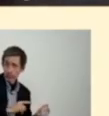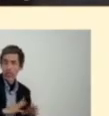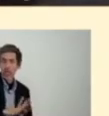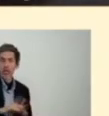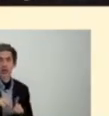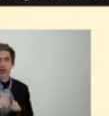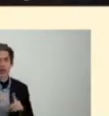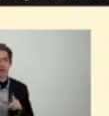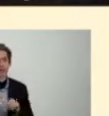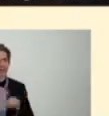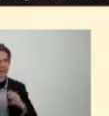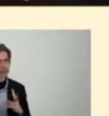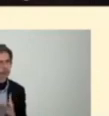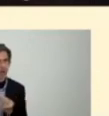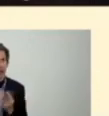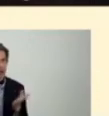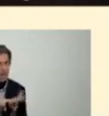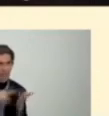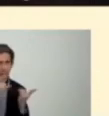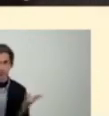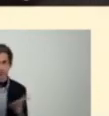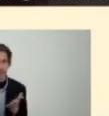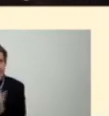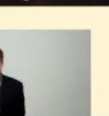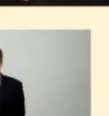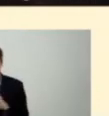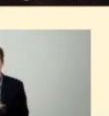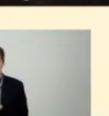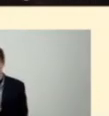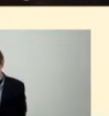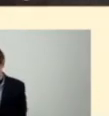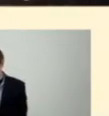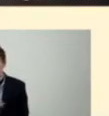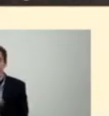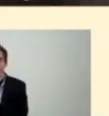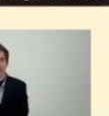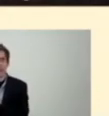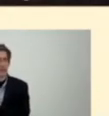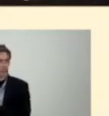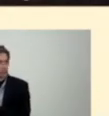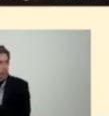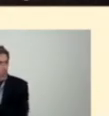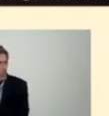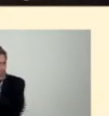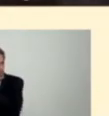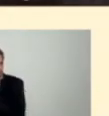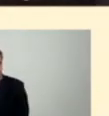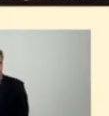histórica con negra, mezcla de aventura con filosófica, erótica, con, es decir,